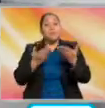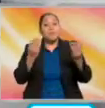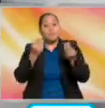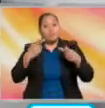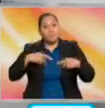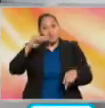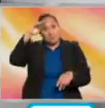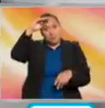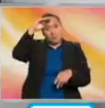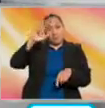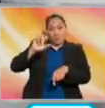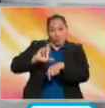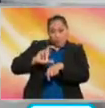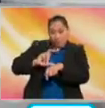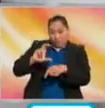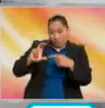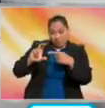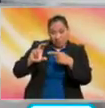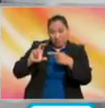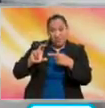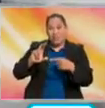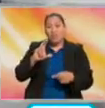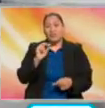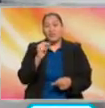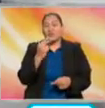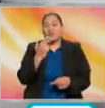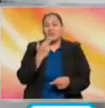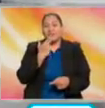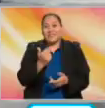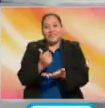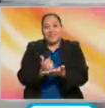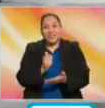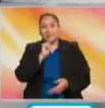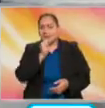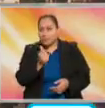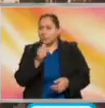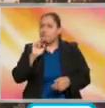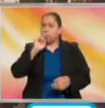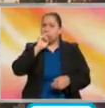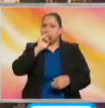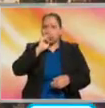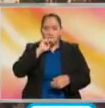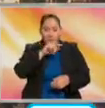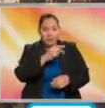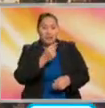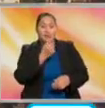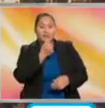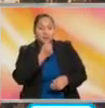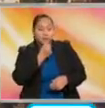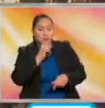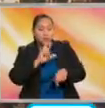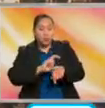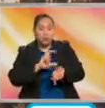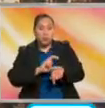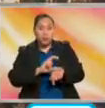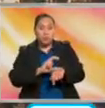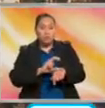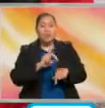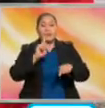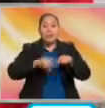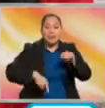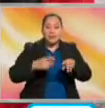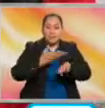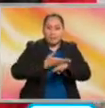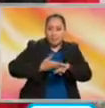personas piensan que es un alimento inadecuado. Es más, hay muchas mamás que a los niños les dan el huevo sin la yema, cuando